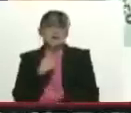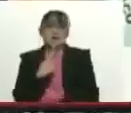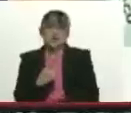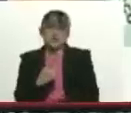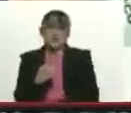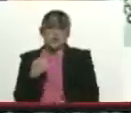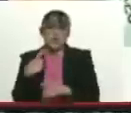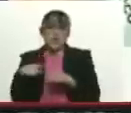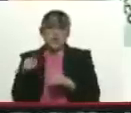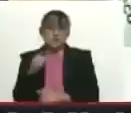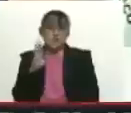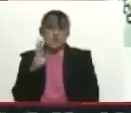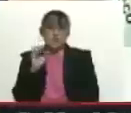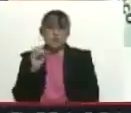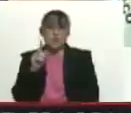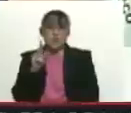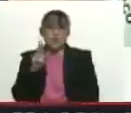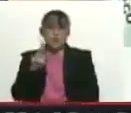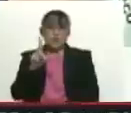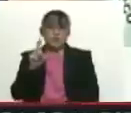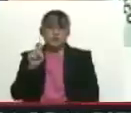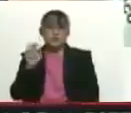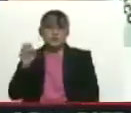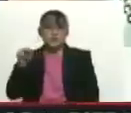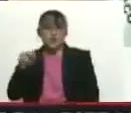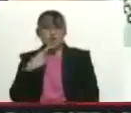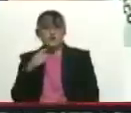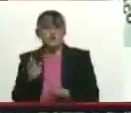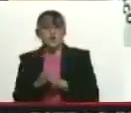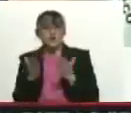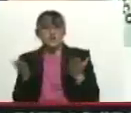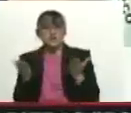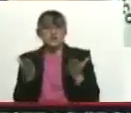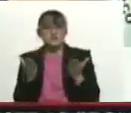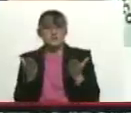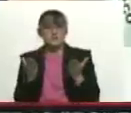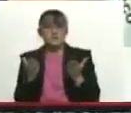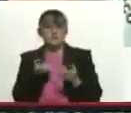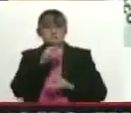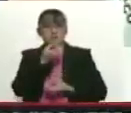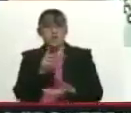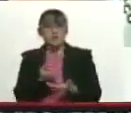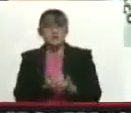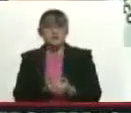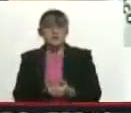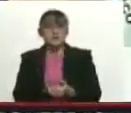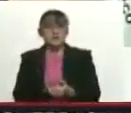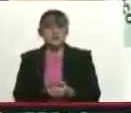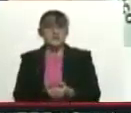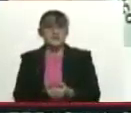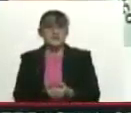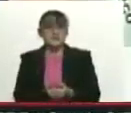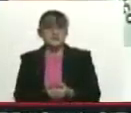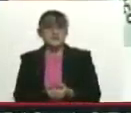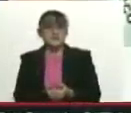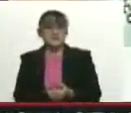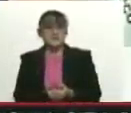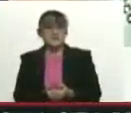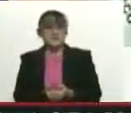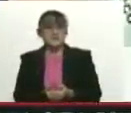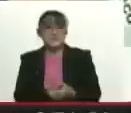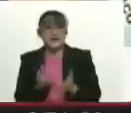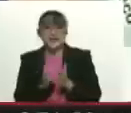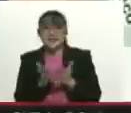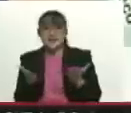Bolton y lo habían dicho todos ellos en sus libros que son inmamables, o sea,